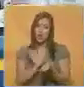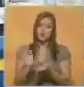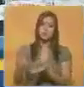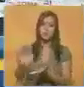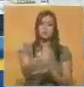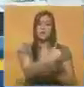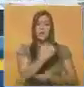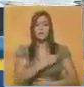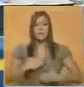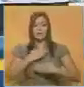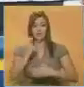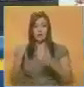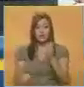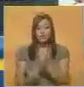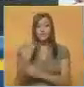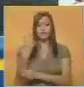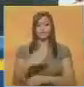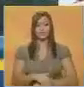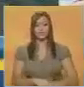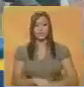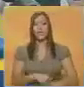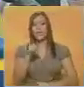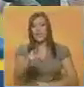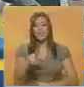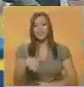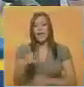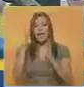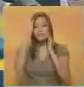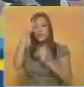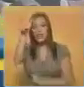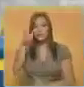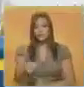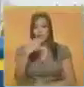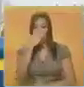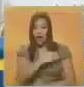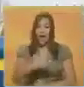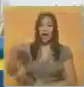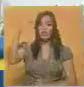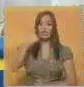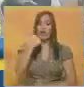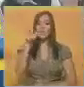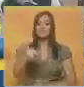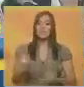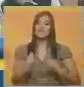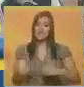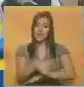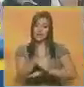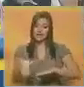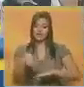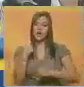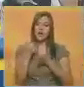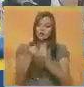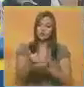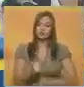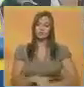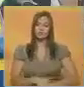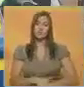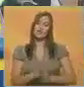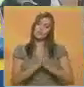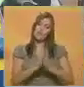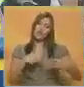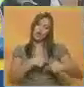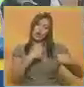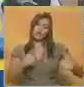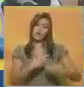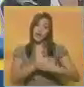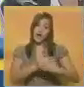a beneficio de la Fundación Techo, que atiende a personas adultas en situación de indigencia. Les pedimos que abran su corazón